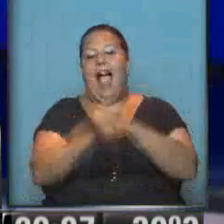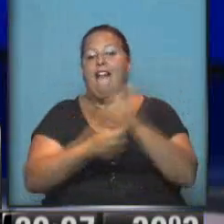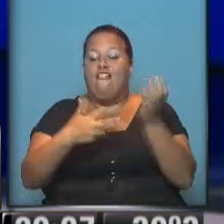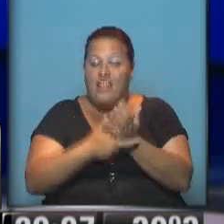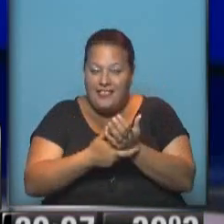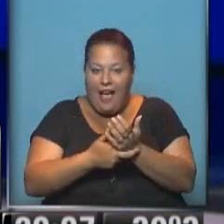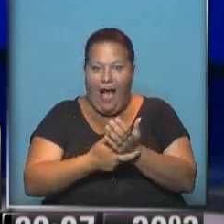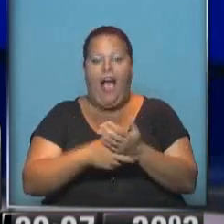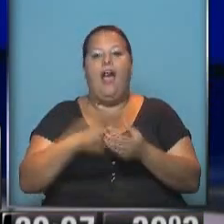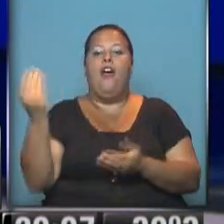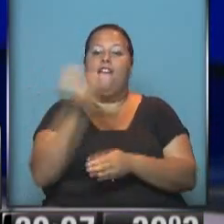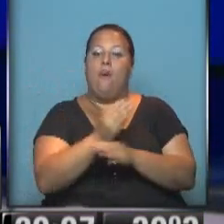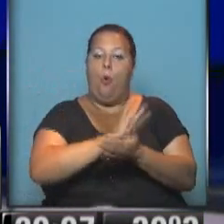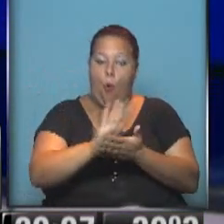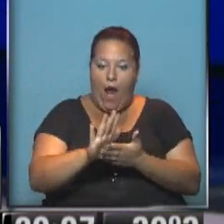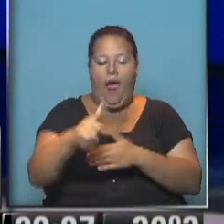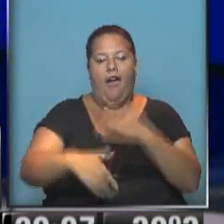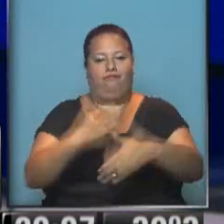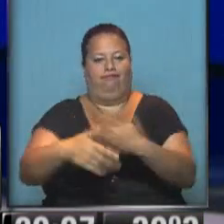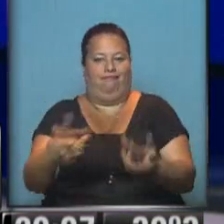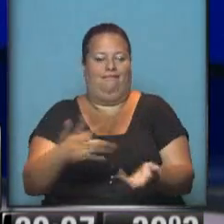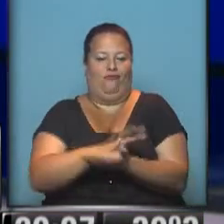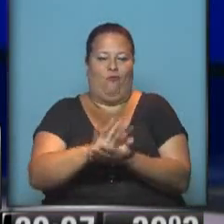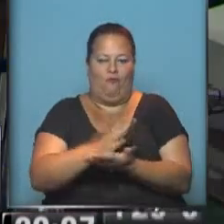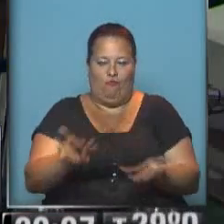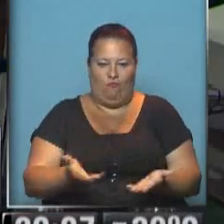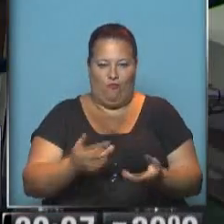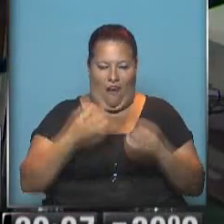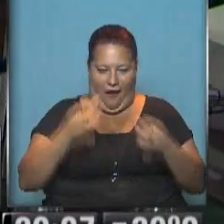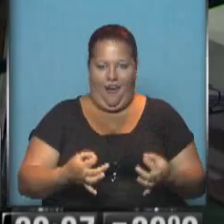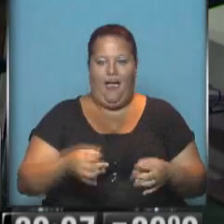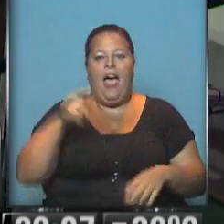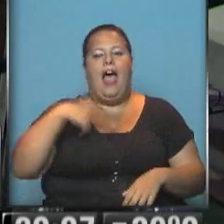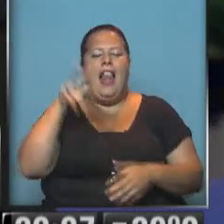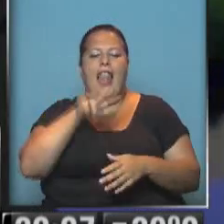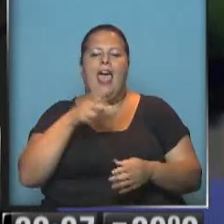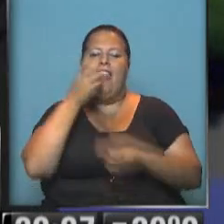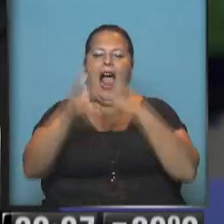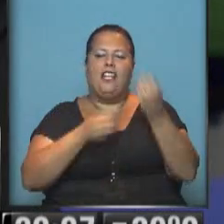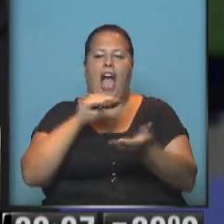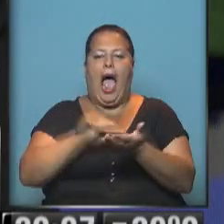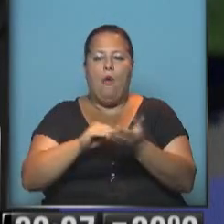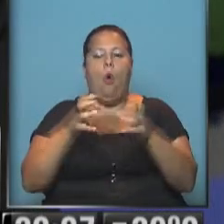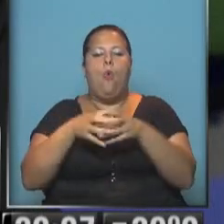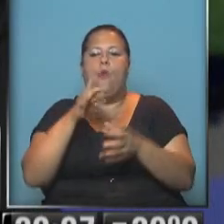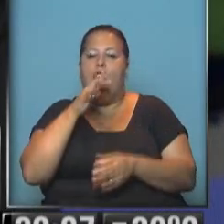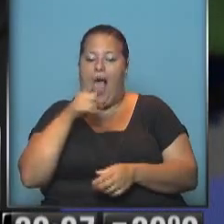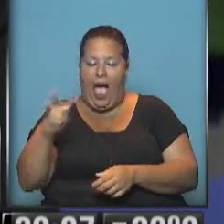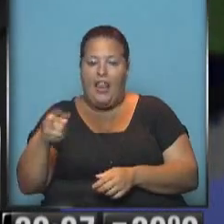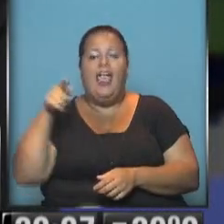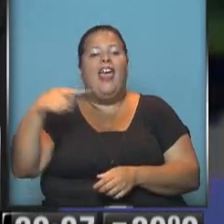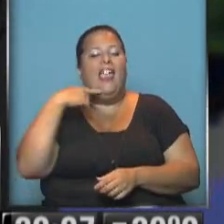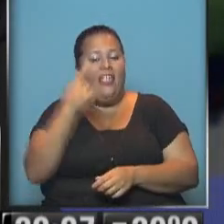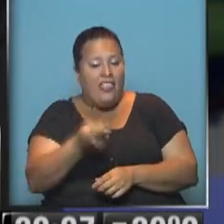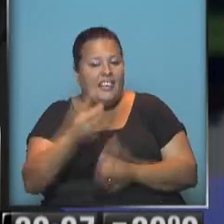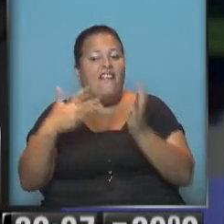fiscal, claro. Ha ingresado un fiscal nuevo y esta es la respuesta. Yo le estaba leyendo la declaración de los abogados del grupo Clarín, que ellos dicen